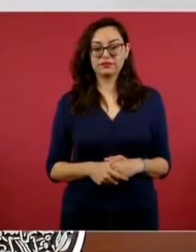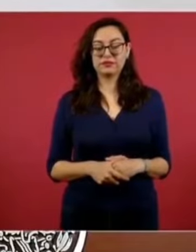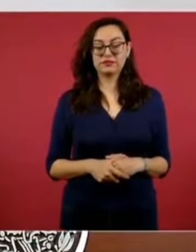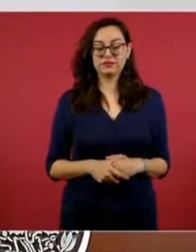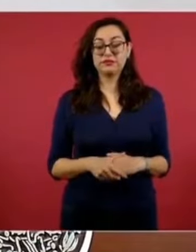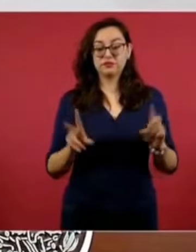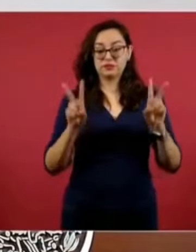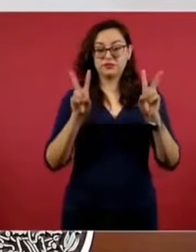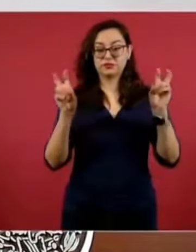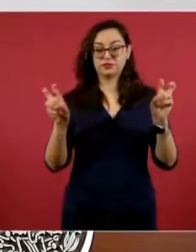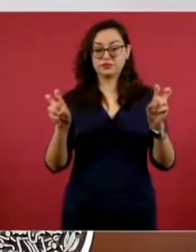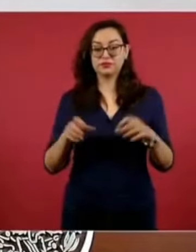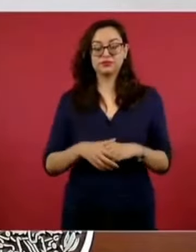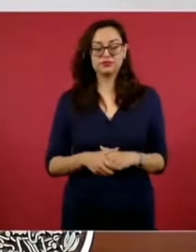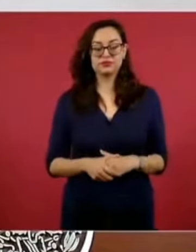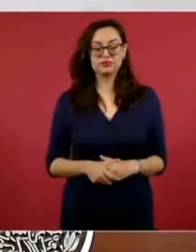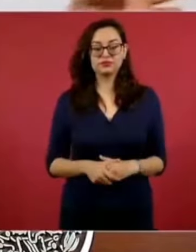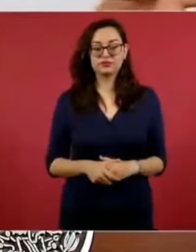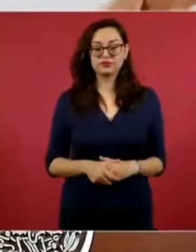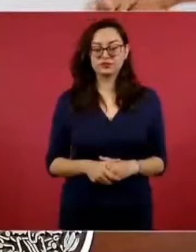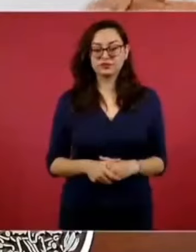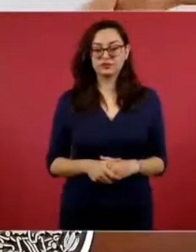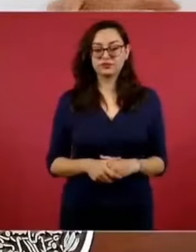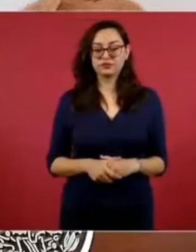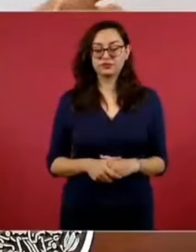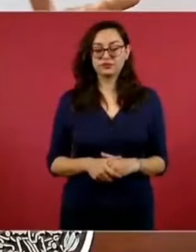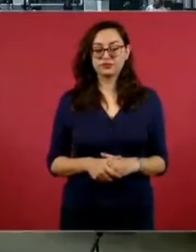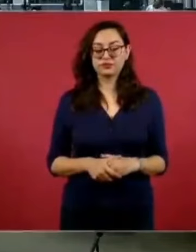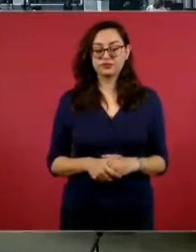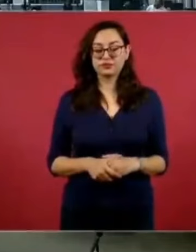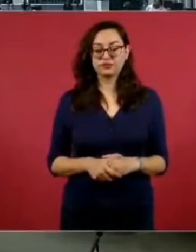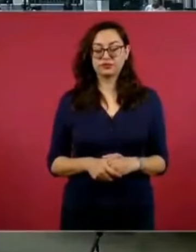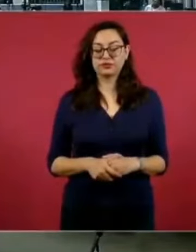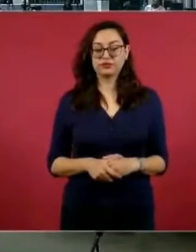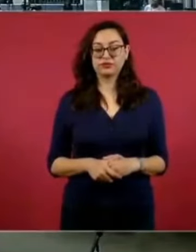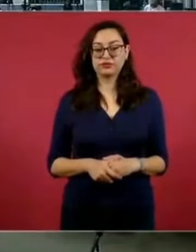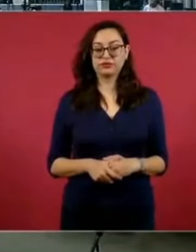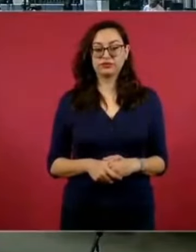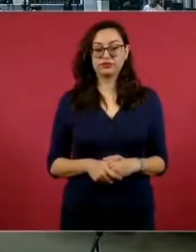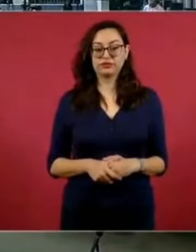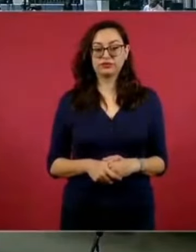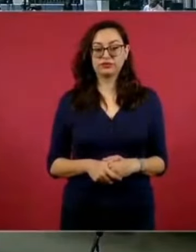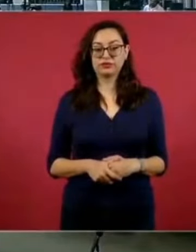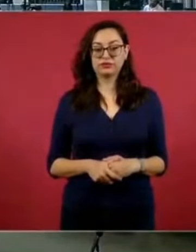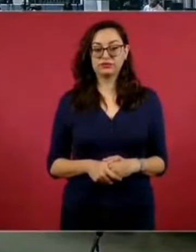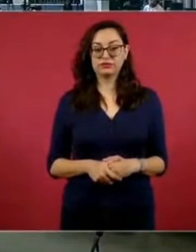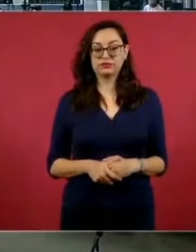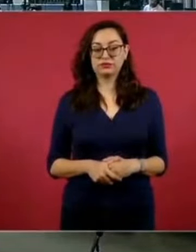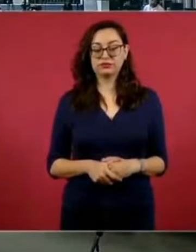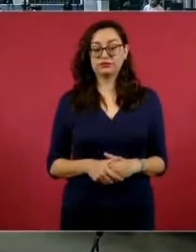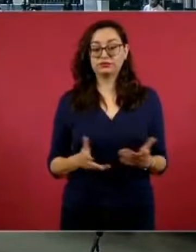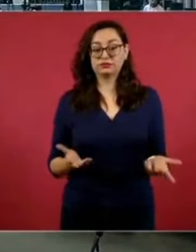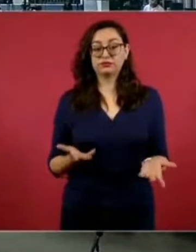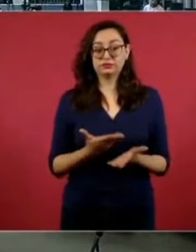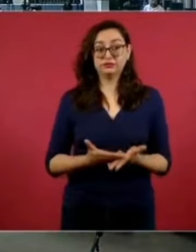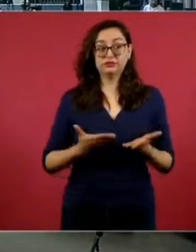el título esto que hablan de que no son los partidos sino